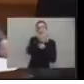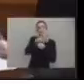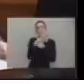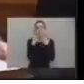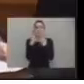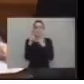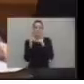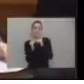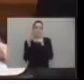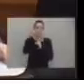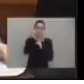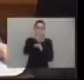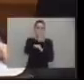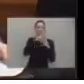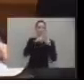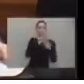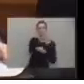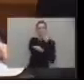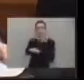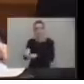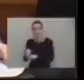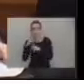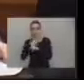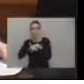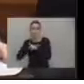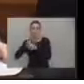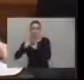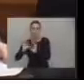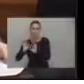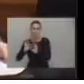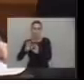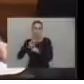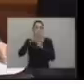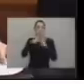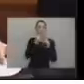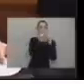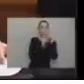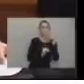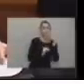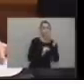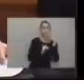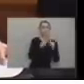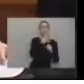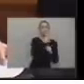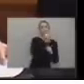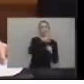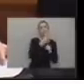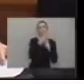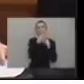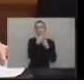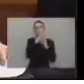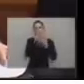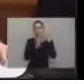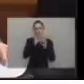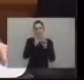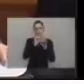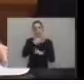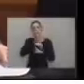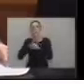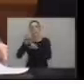paro en Asturias en 2014 descendió el 14,2% y en España bajó el 7,3%.